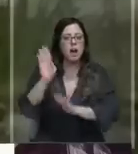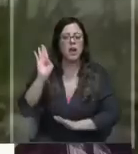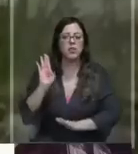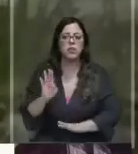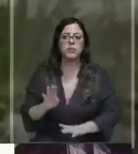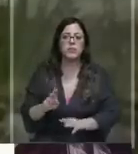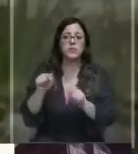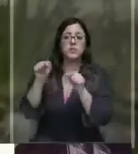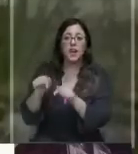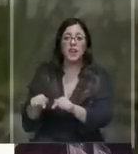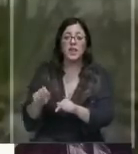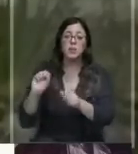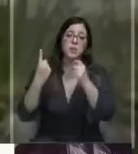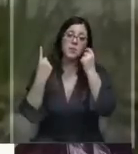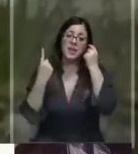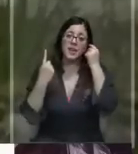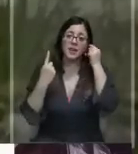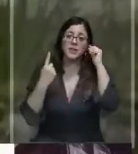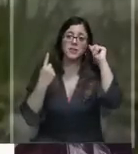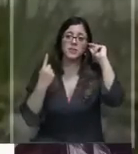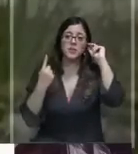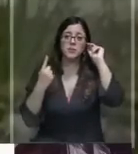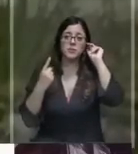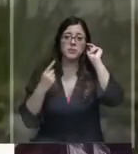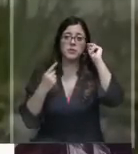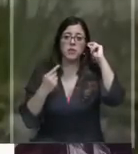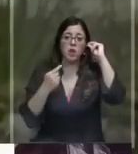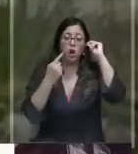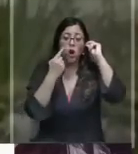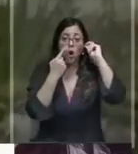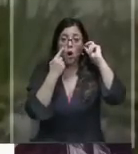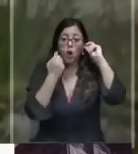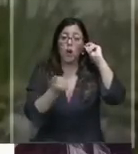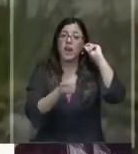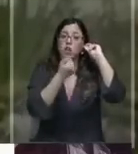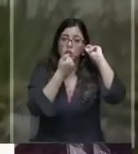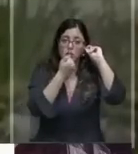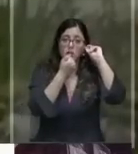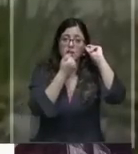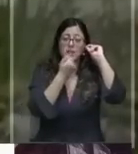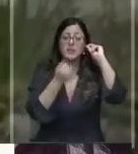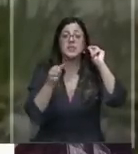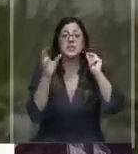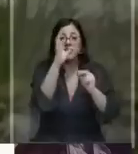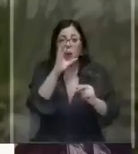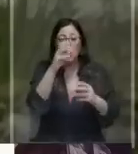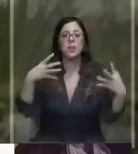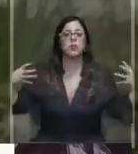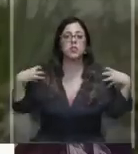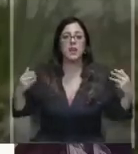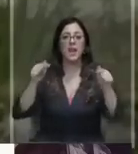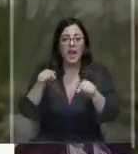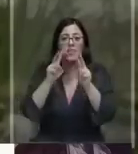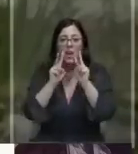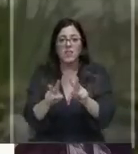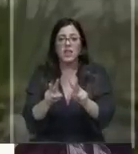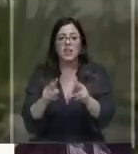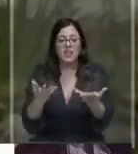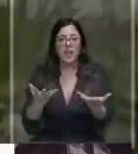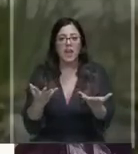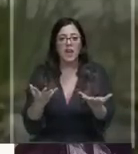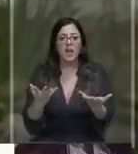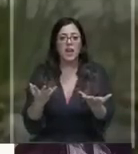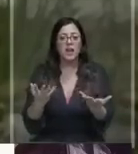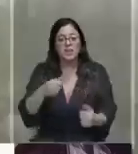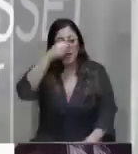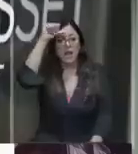Voy a ser la primera en ser tajante en esto. Si hay errores, se van a buscar las responsabilidades y van a ver las consecuencias y van a ver las